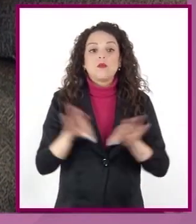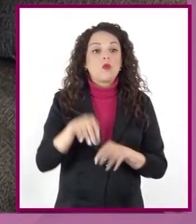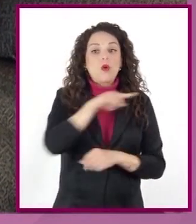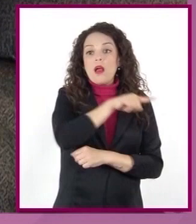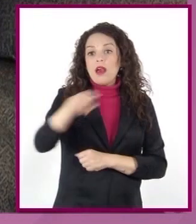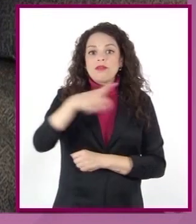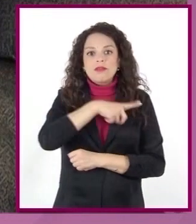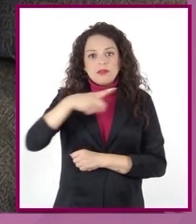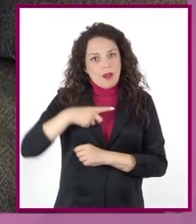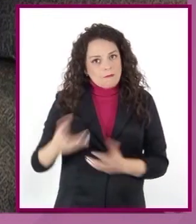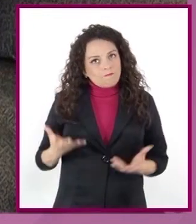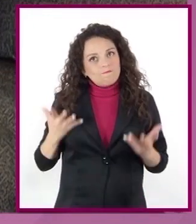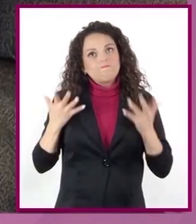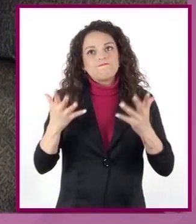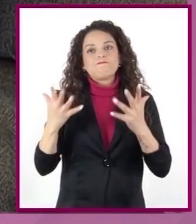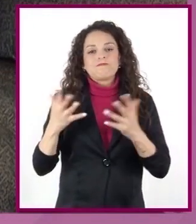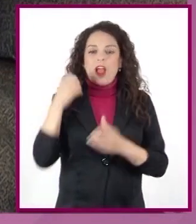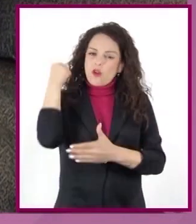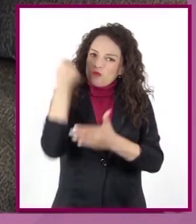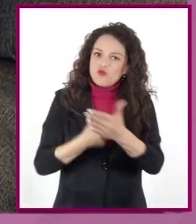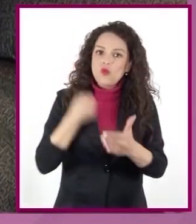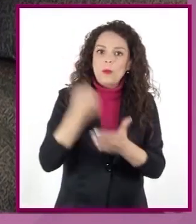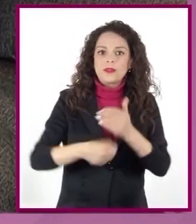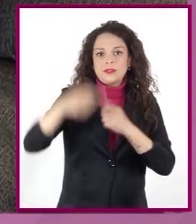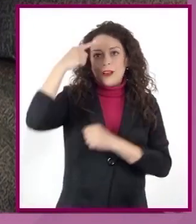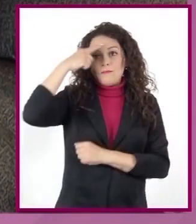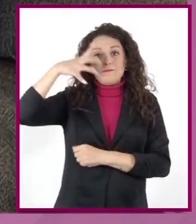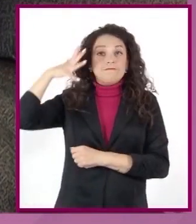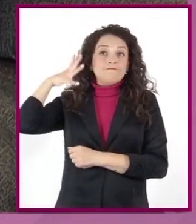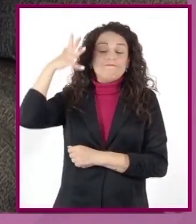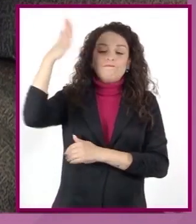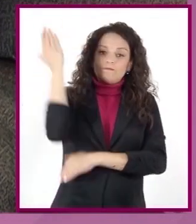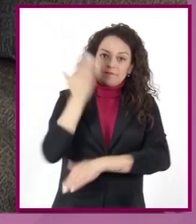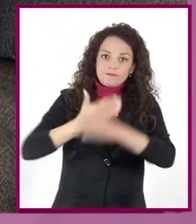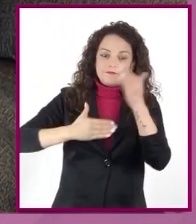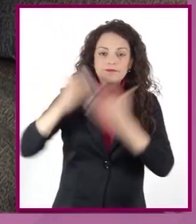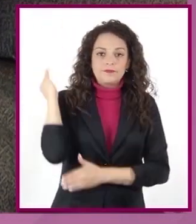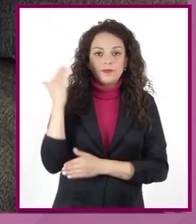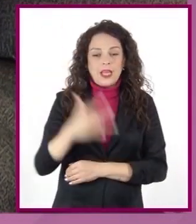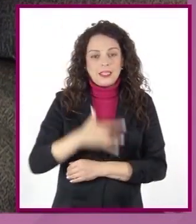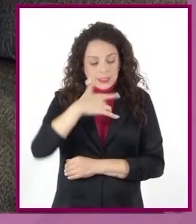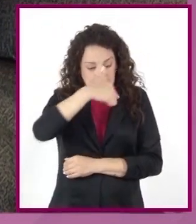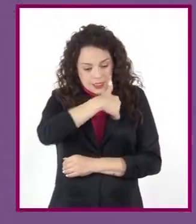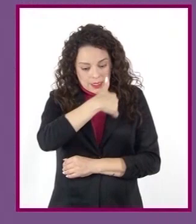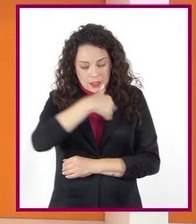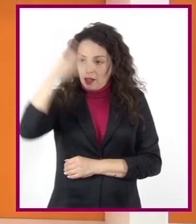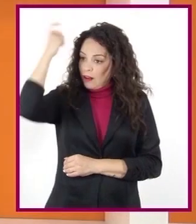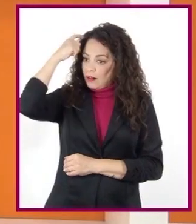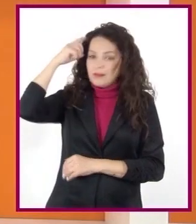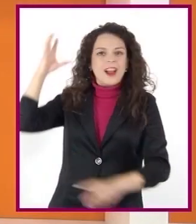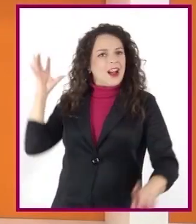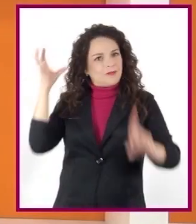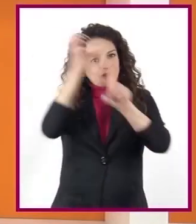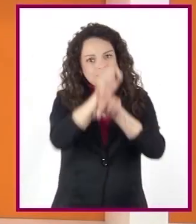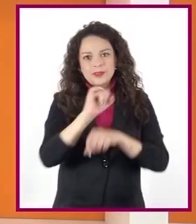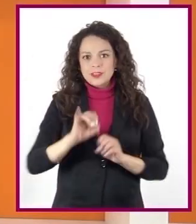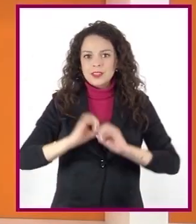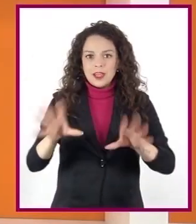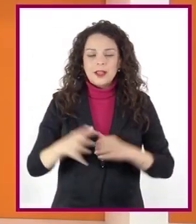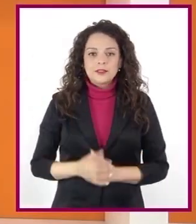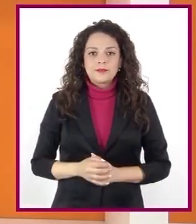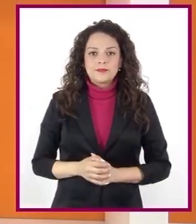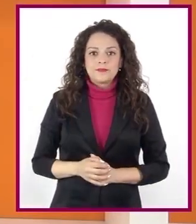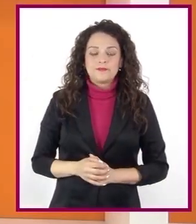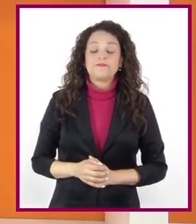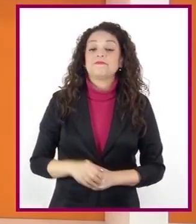sueños, a intentar buscar lo que tú quieres, las metas que tienes en tu cabeza, en tu corazón, a que vayas por ellos. Como observamos